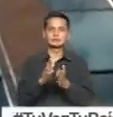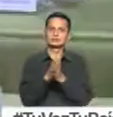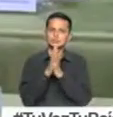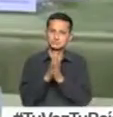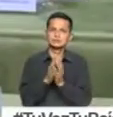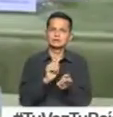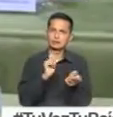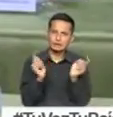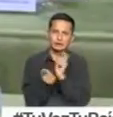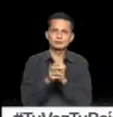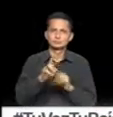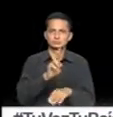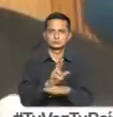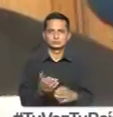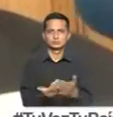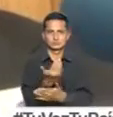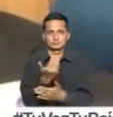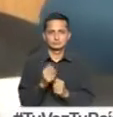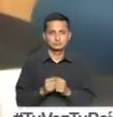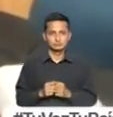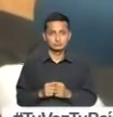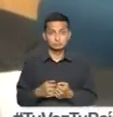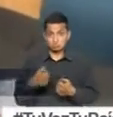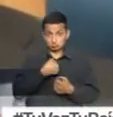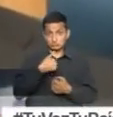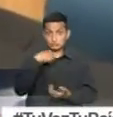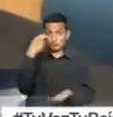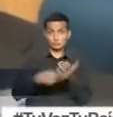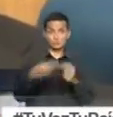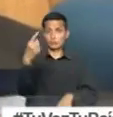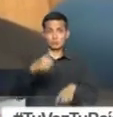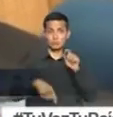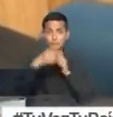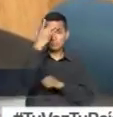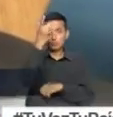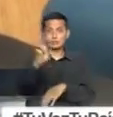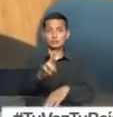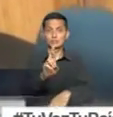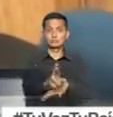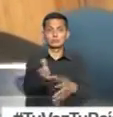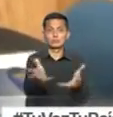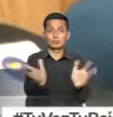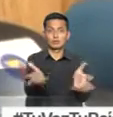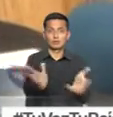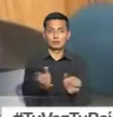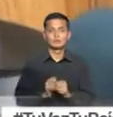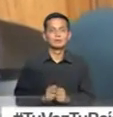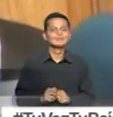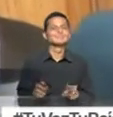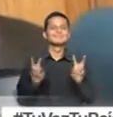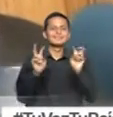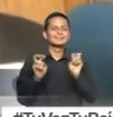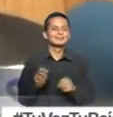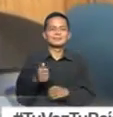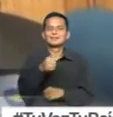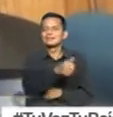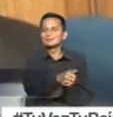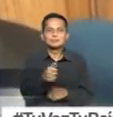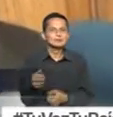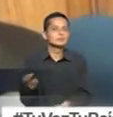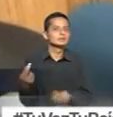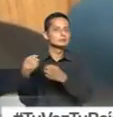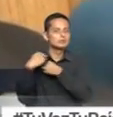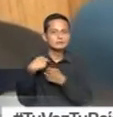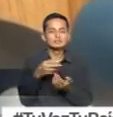se designe a la nueva autoridad. No hay cómo emitir sanciones porque en este momento no existe un rector titular. Es un tema de competencia,